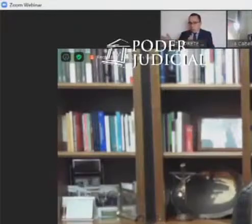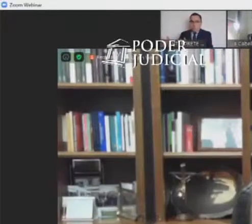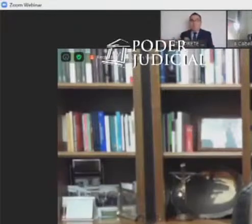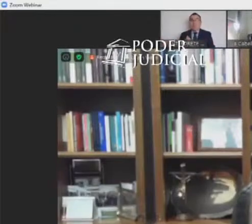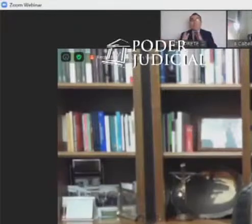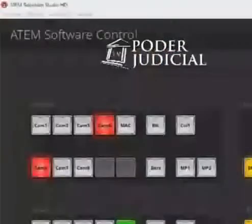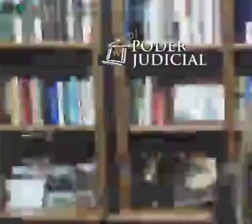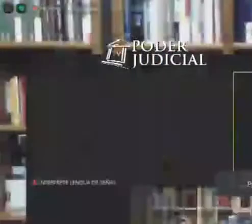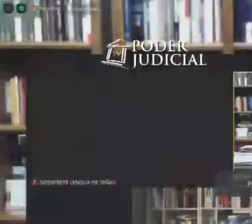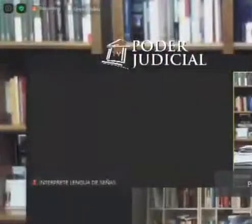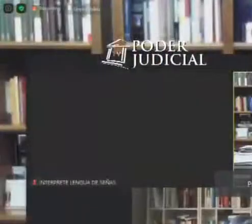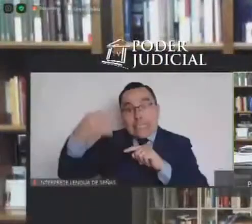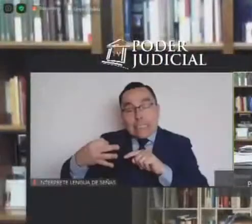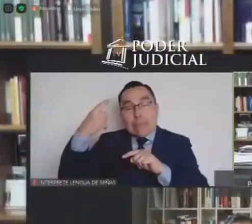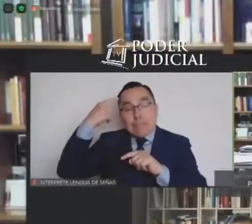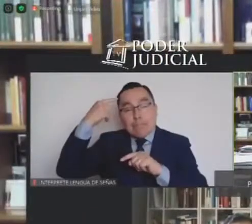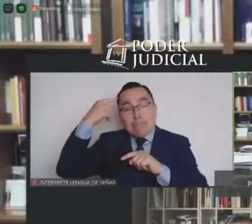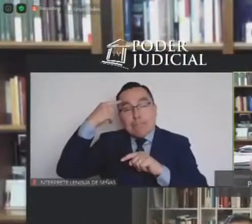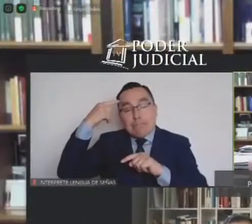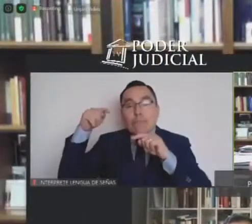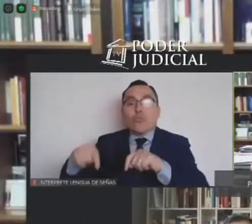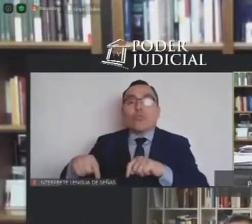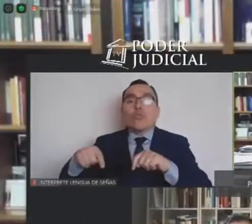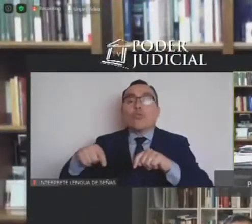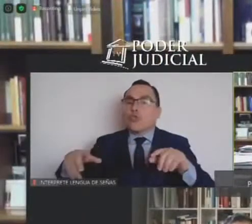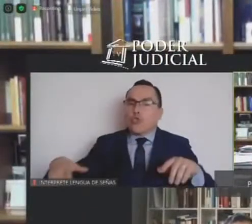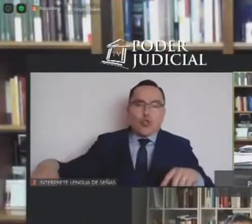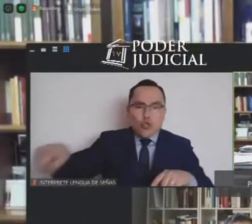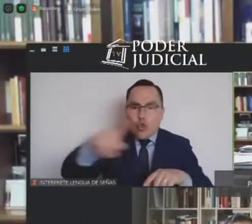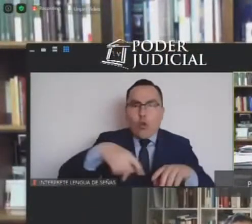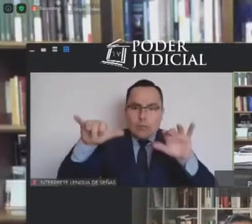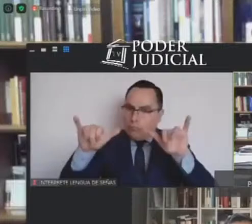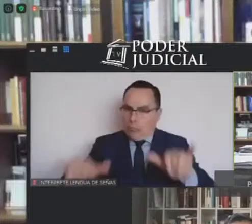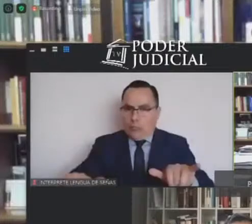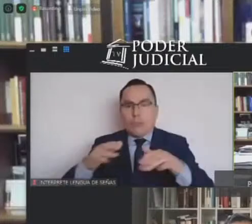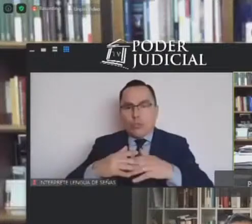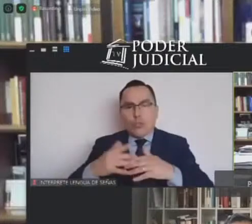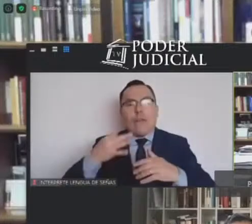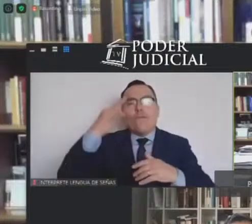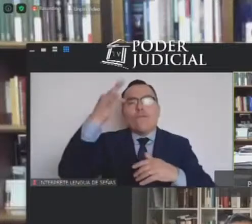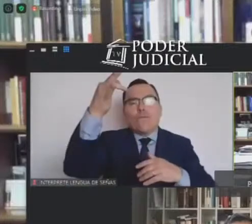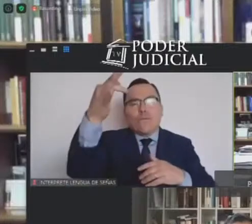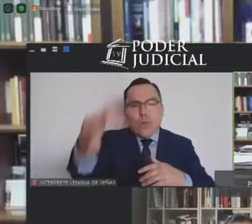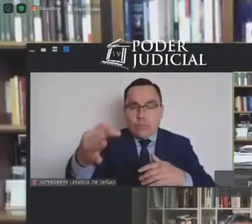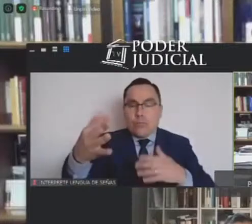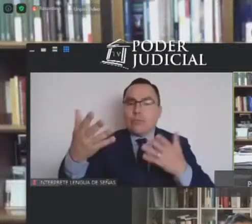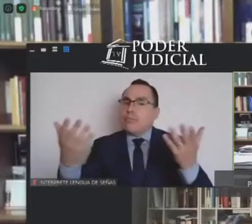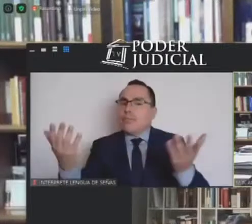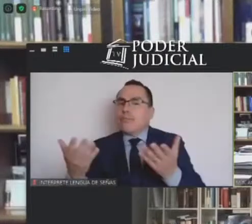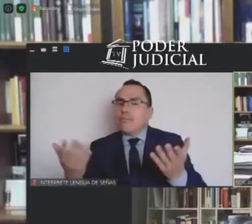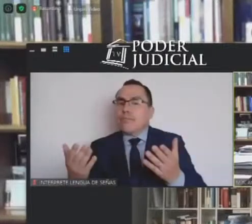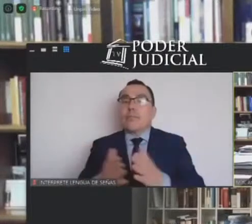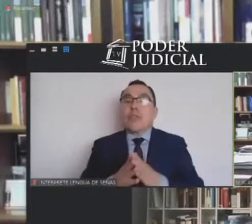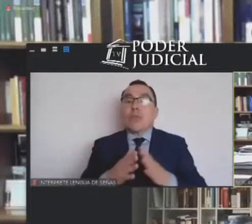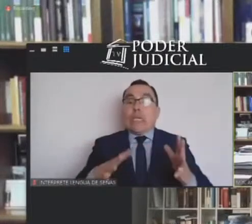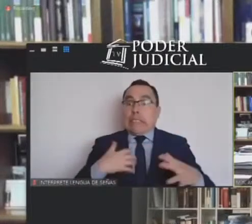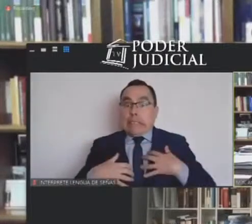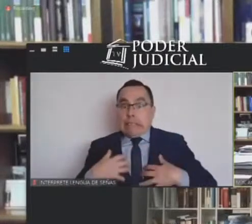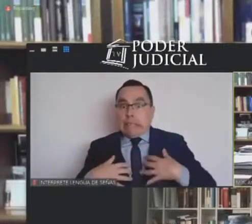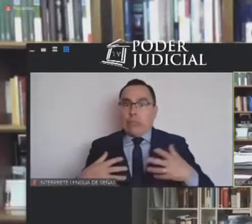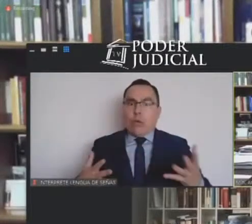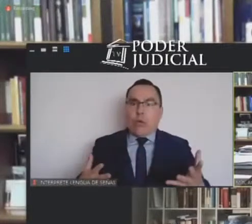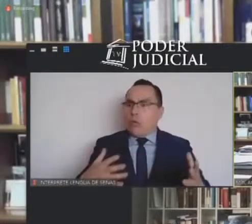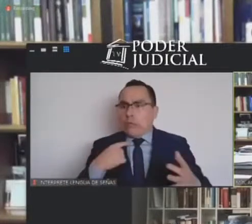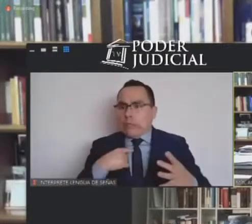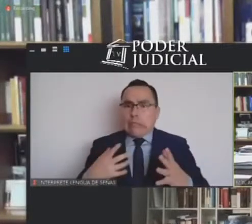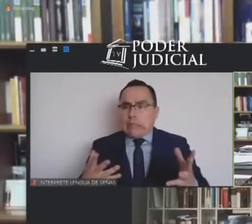siempre pensando en que estamos proyectándonos hacia el futuro, y en consecuencia las molestias o las